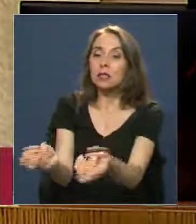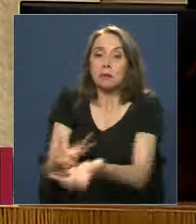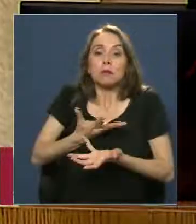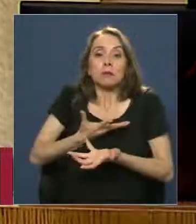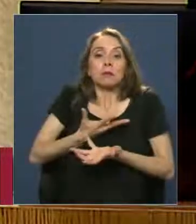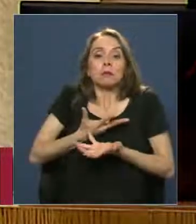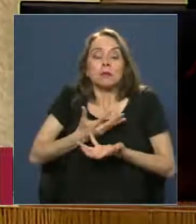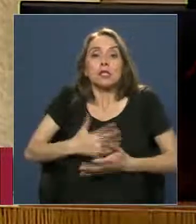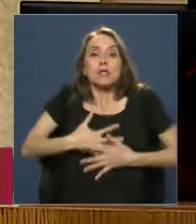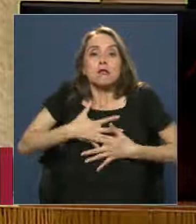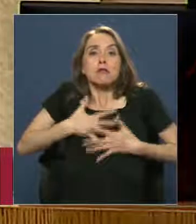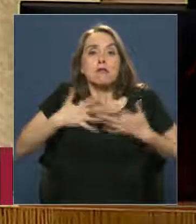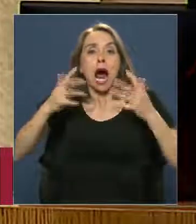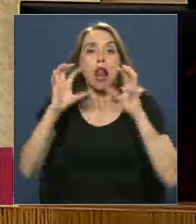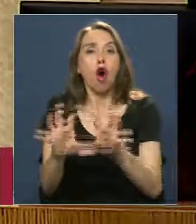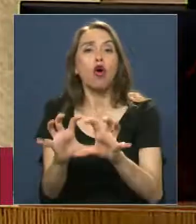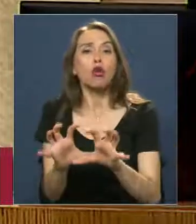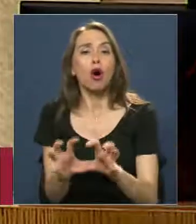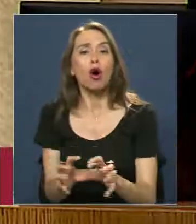negar eso?